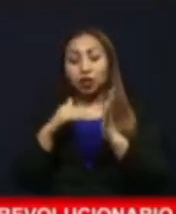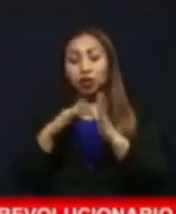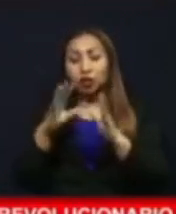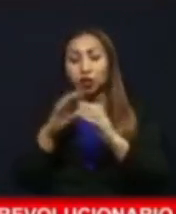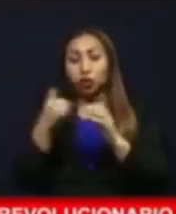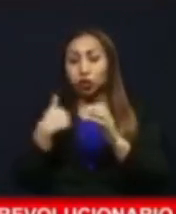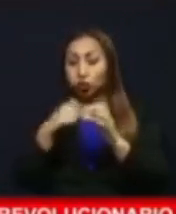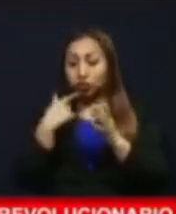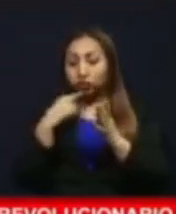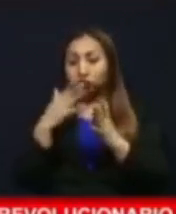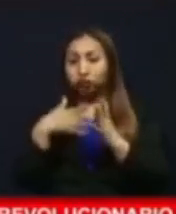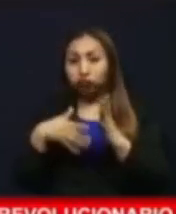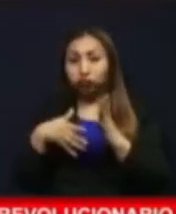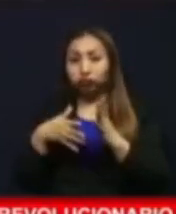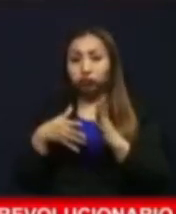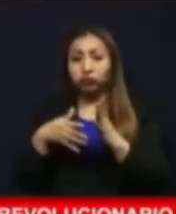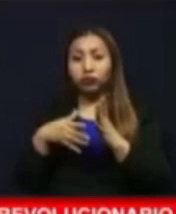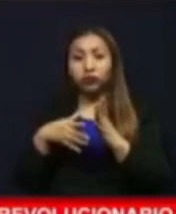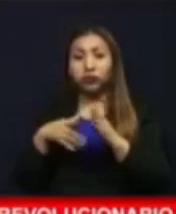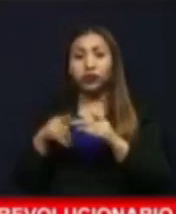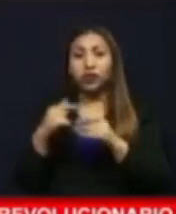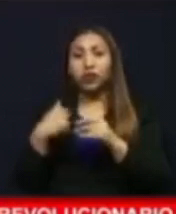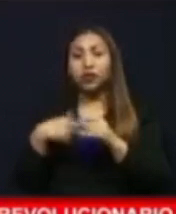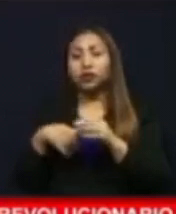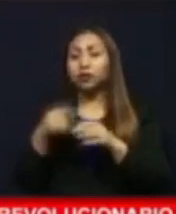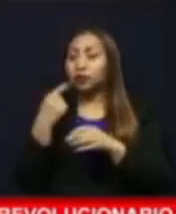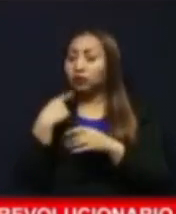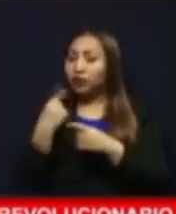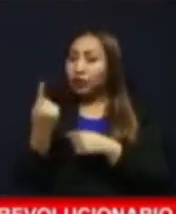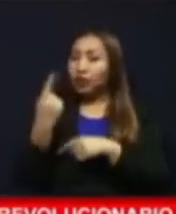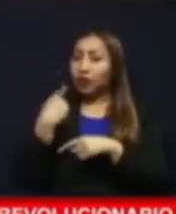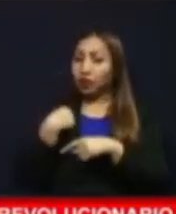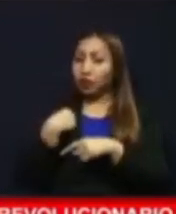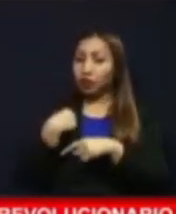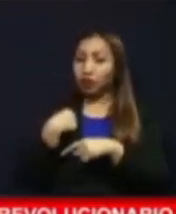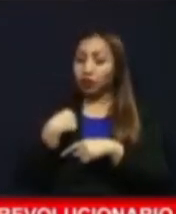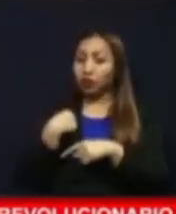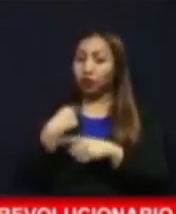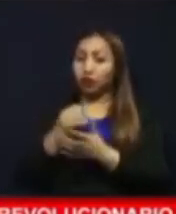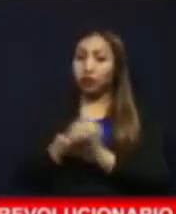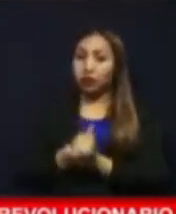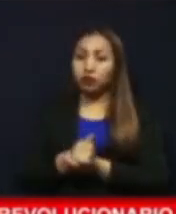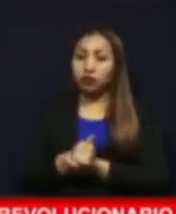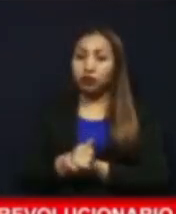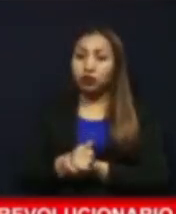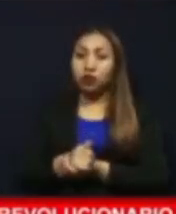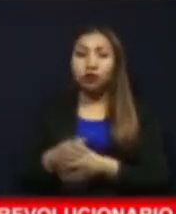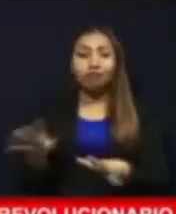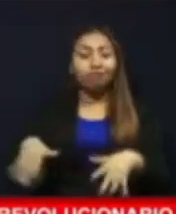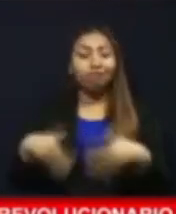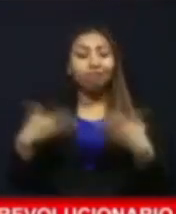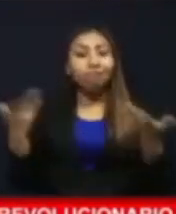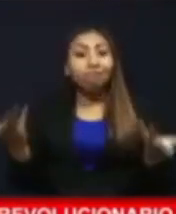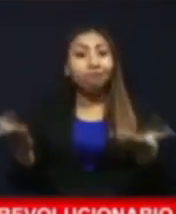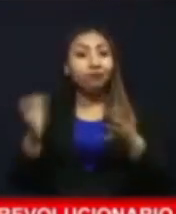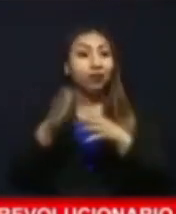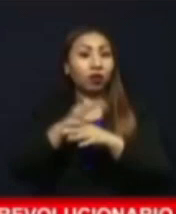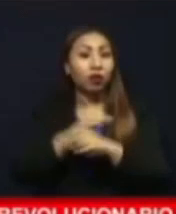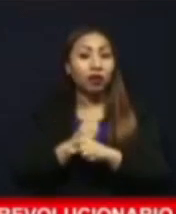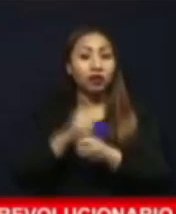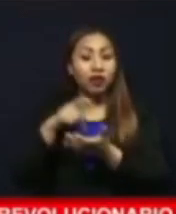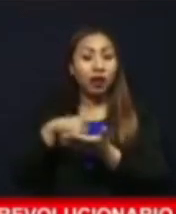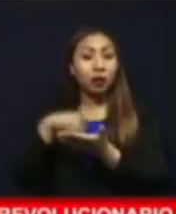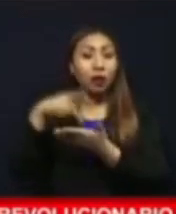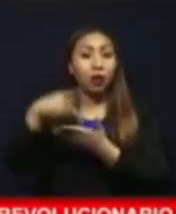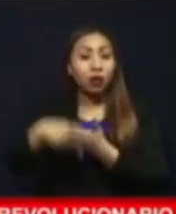díganme ustedes qué vamos a hacer la próxima vez que vengan estas autoridades del canal hay